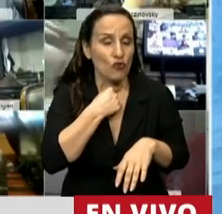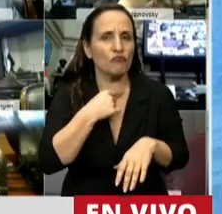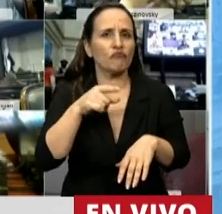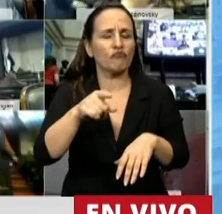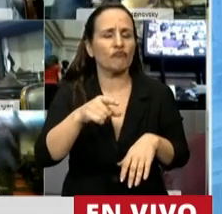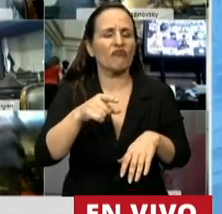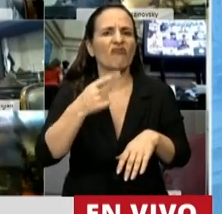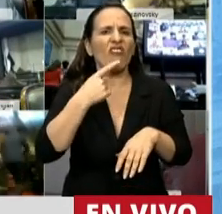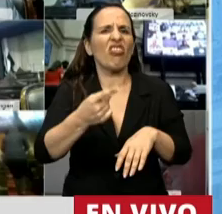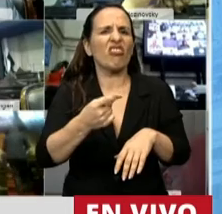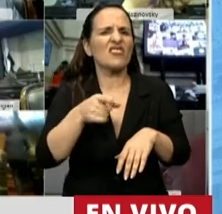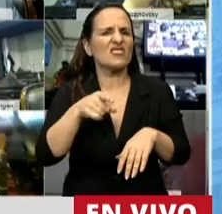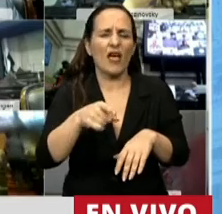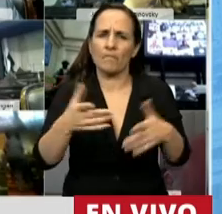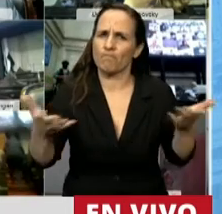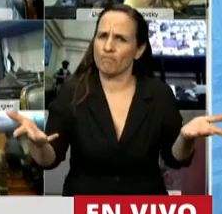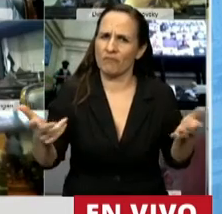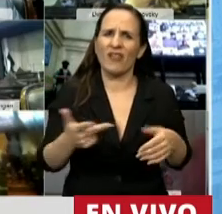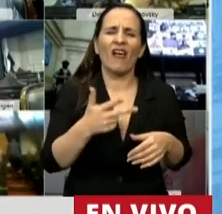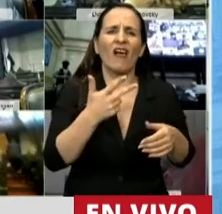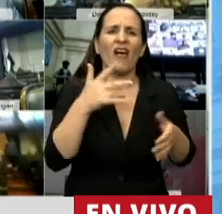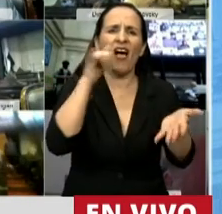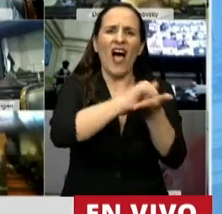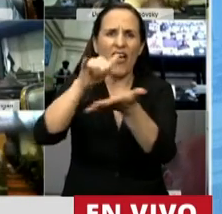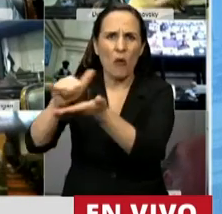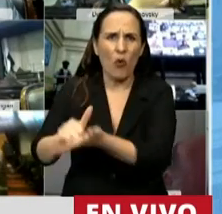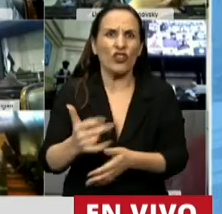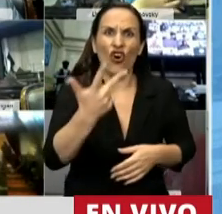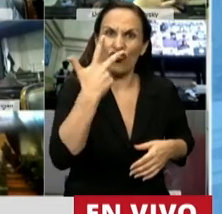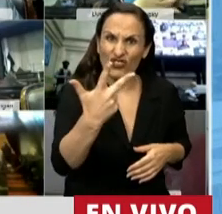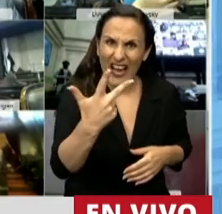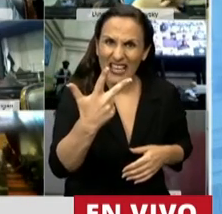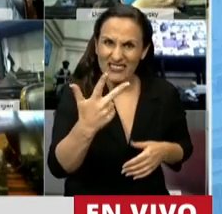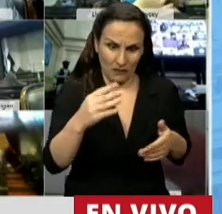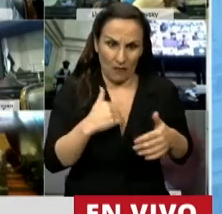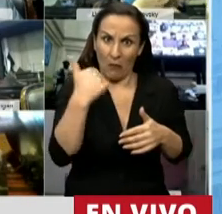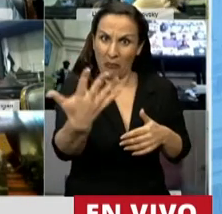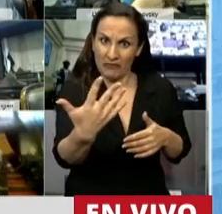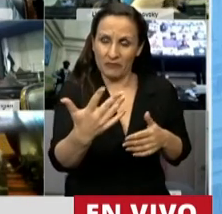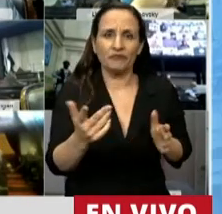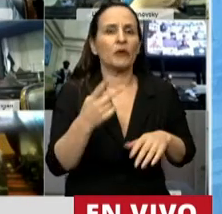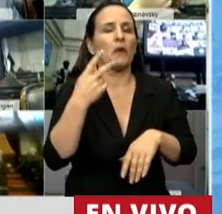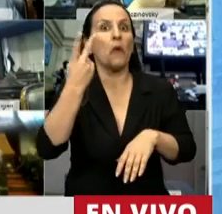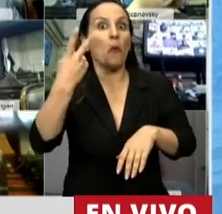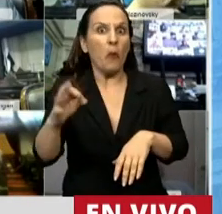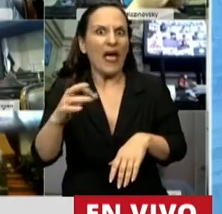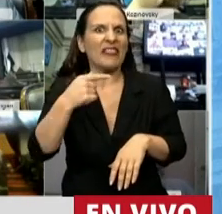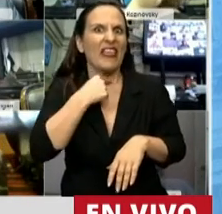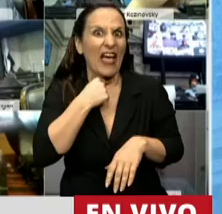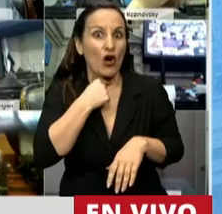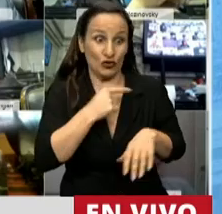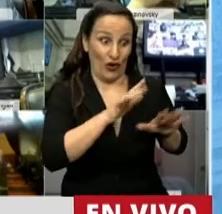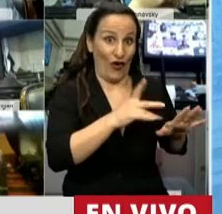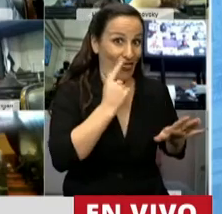se decía que era irracional tener 3 aeropuertos en la zona del Gran Buenos Aires. 20 de agosto, 10